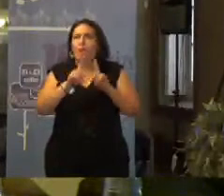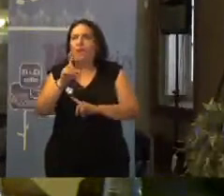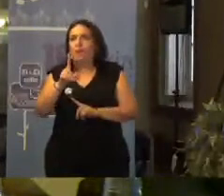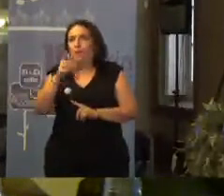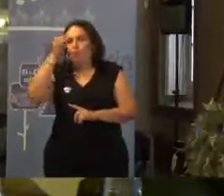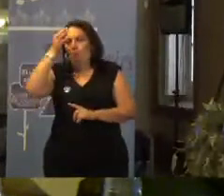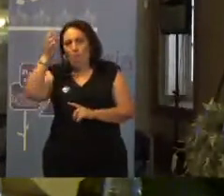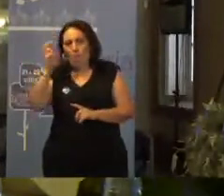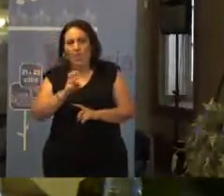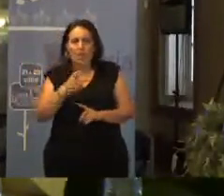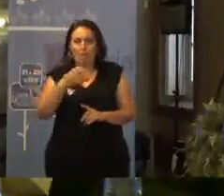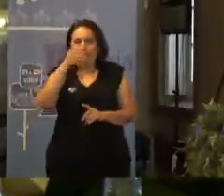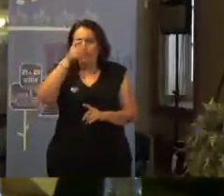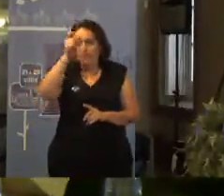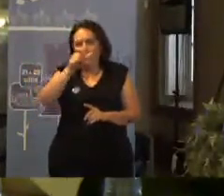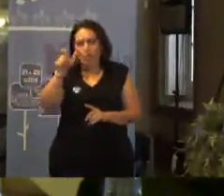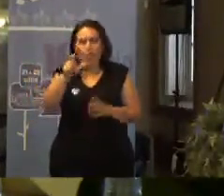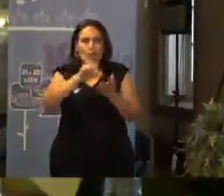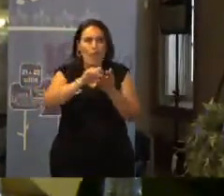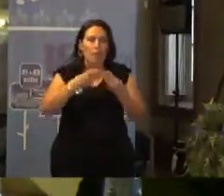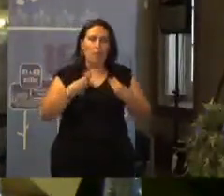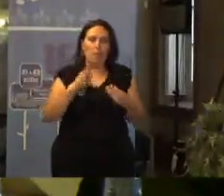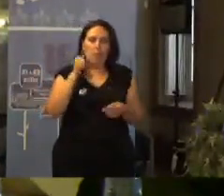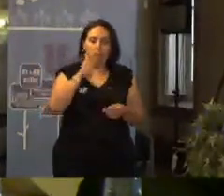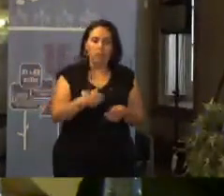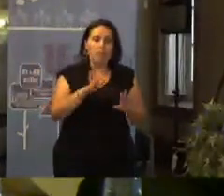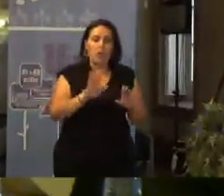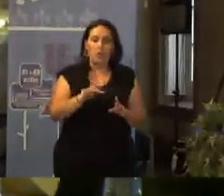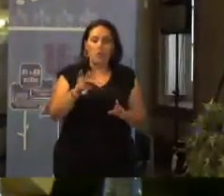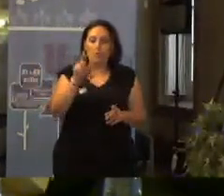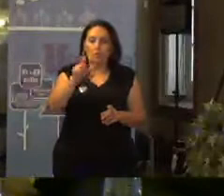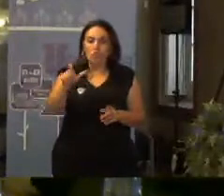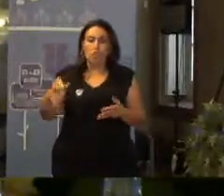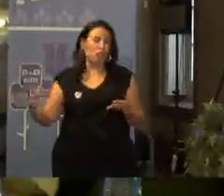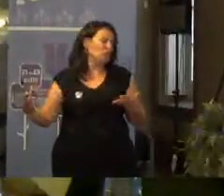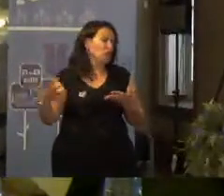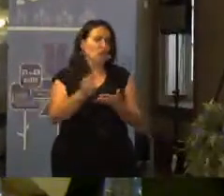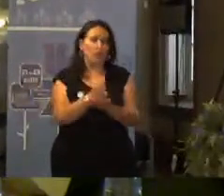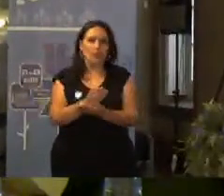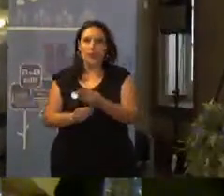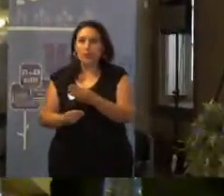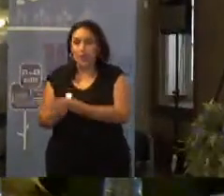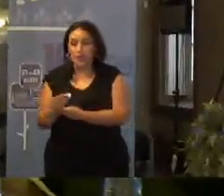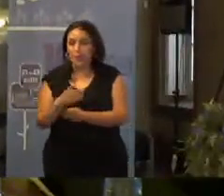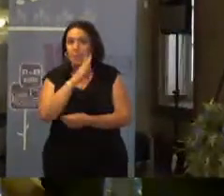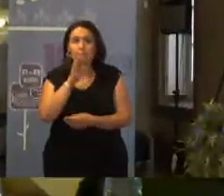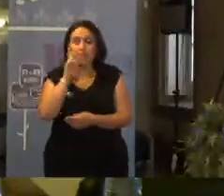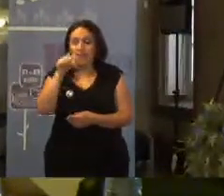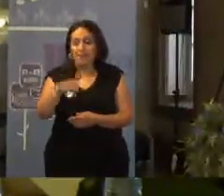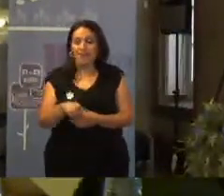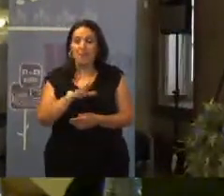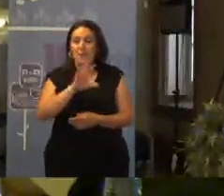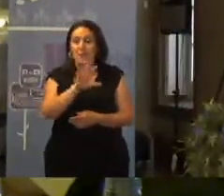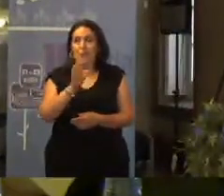non pode ser alguén que non veña de aí, pero bueno, todo Dios naceu dunha mai deste país ou